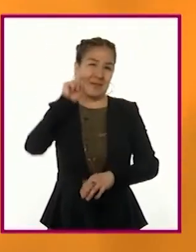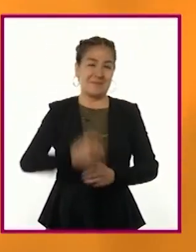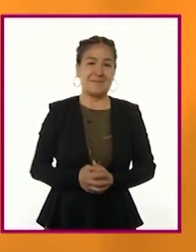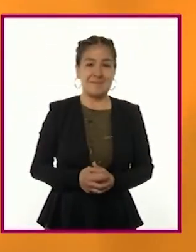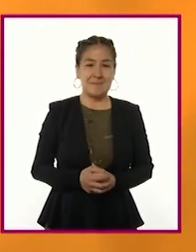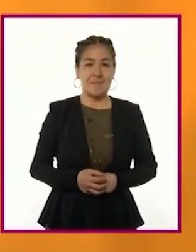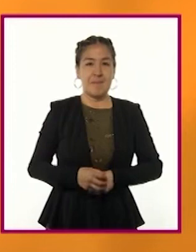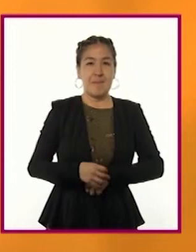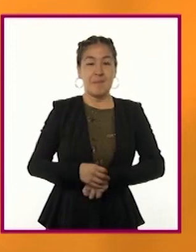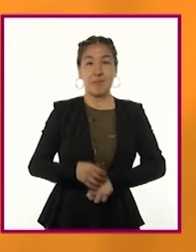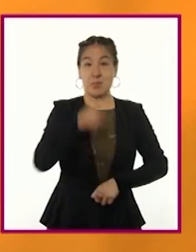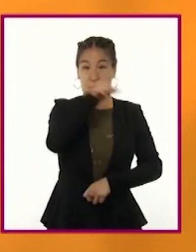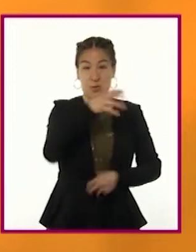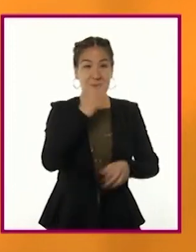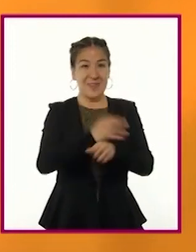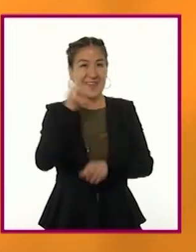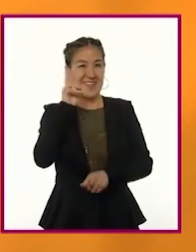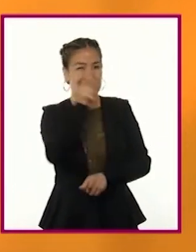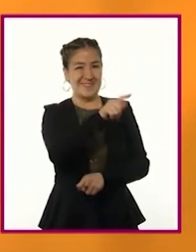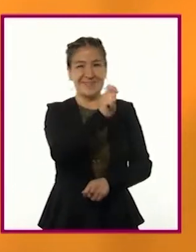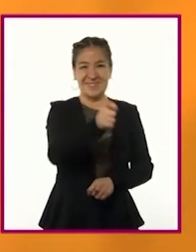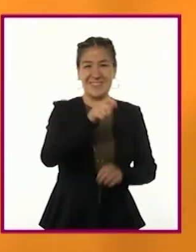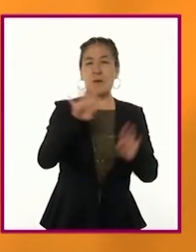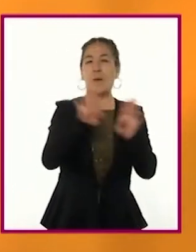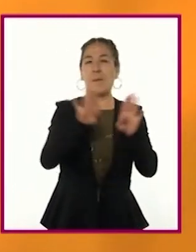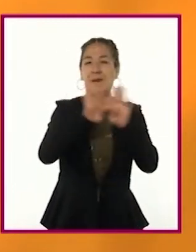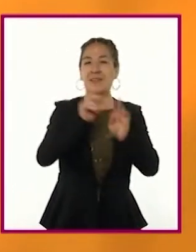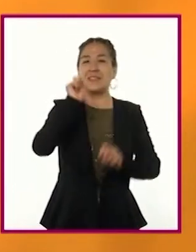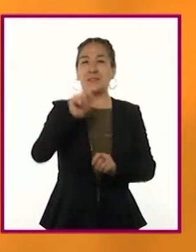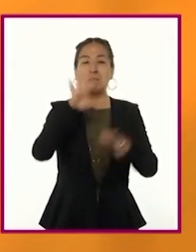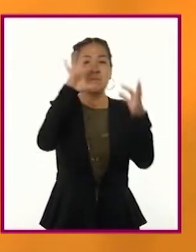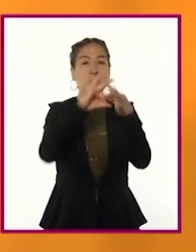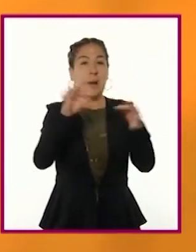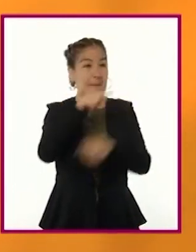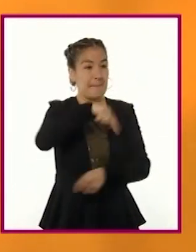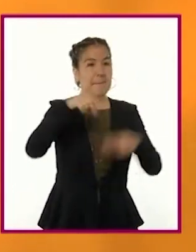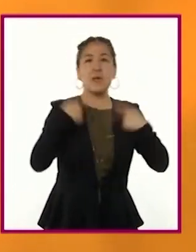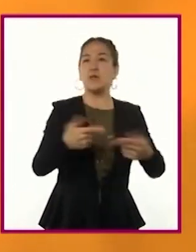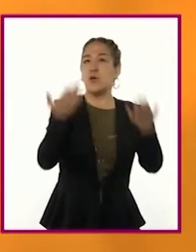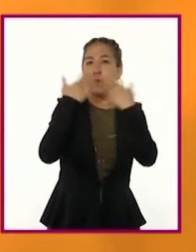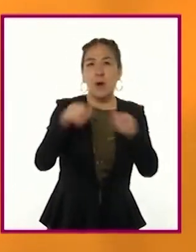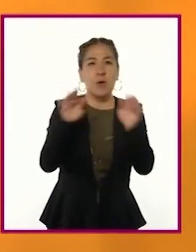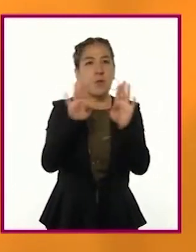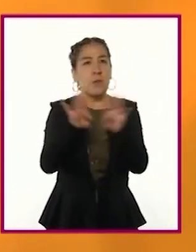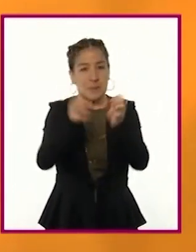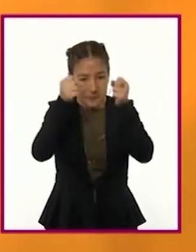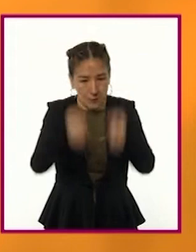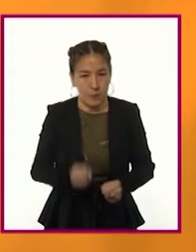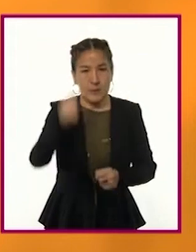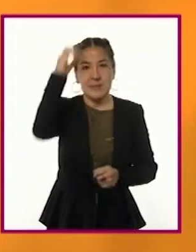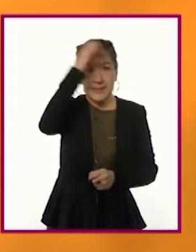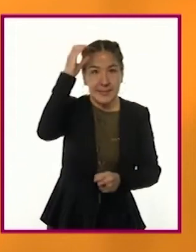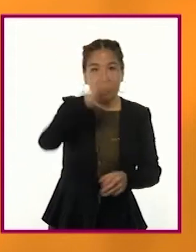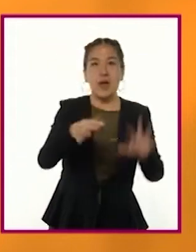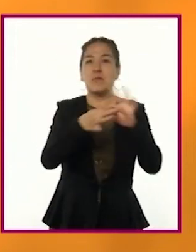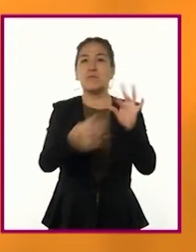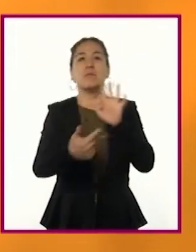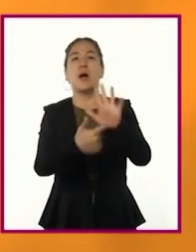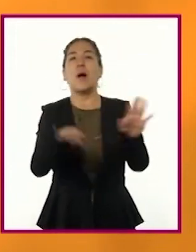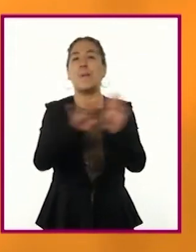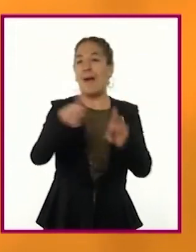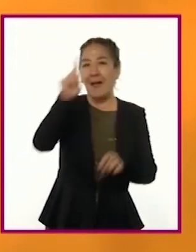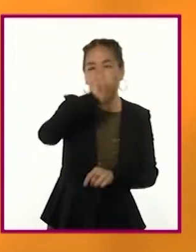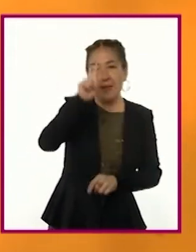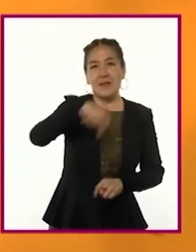Al escuchar estas frases, alguien que no cuenta con información científica verídica puede impactarse por su contenido y se le